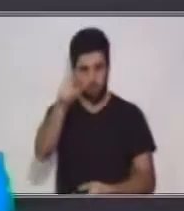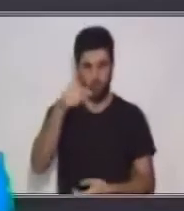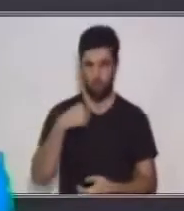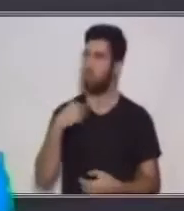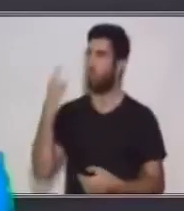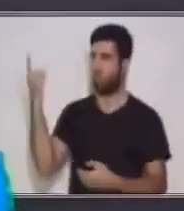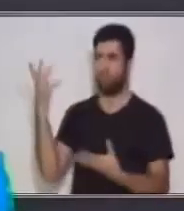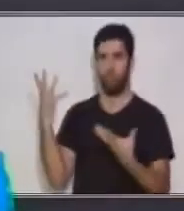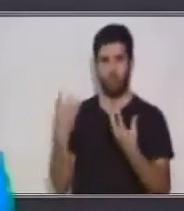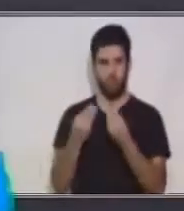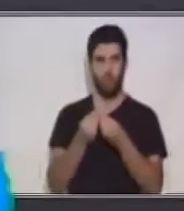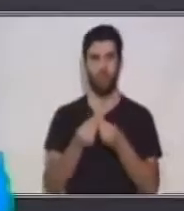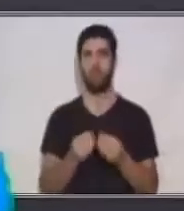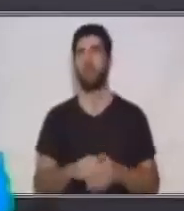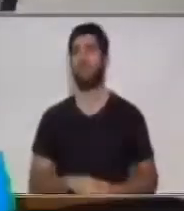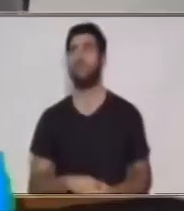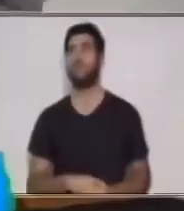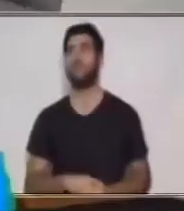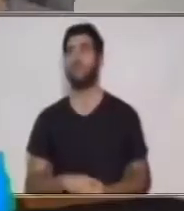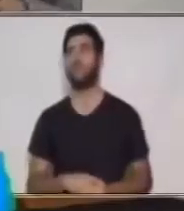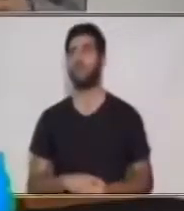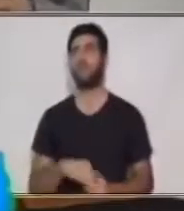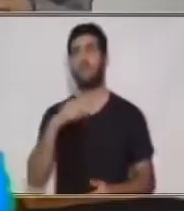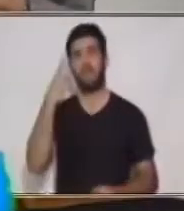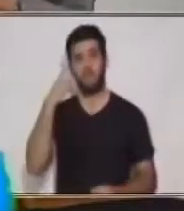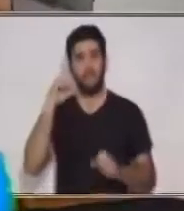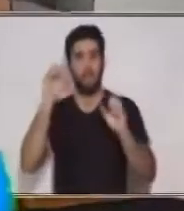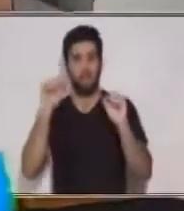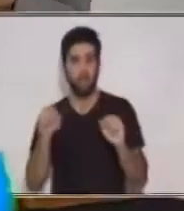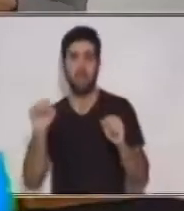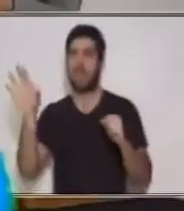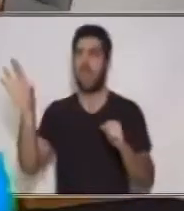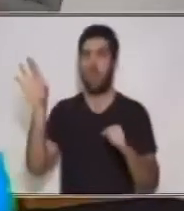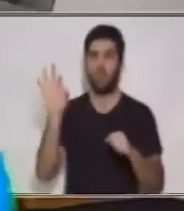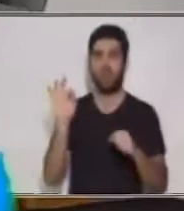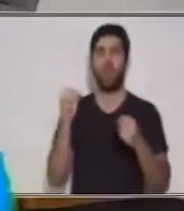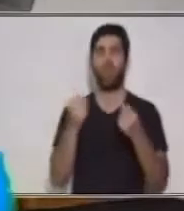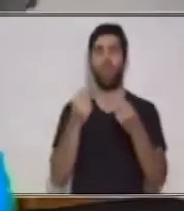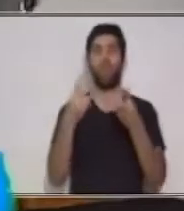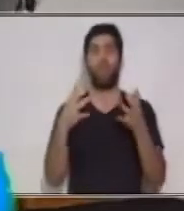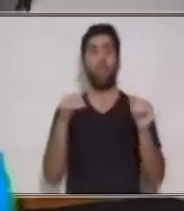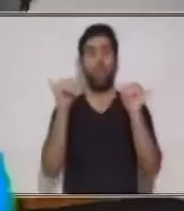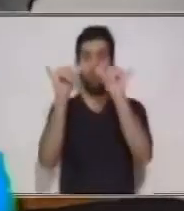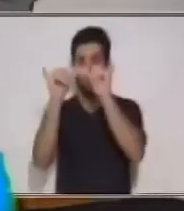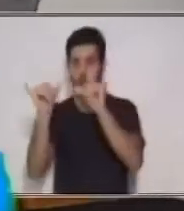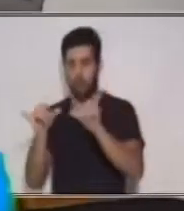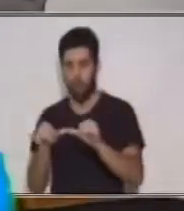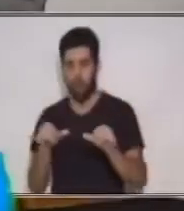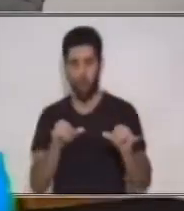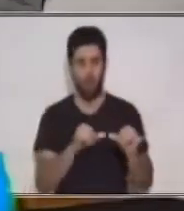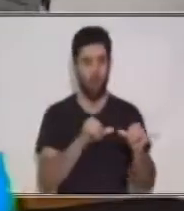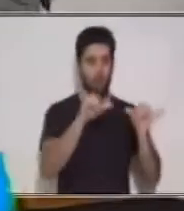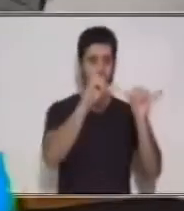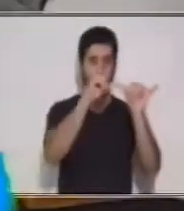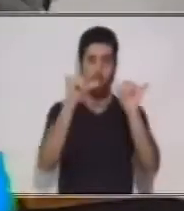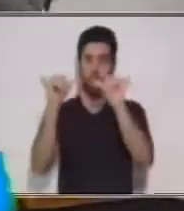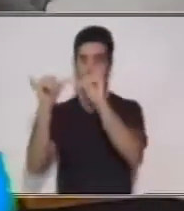acuerdo? Entonces, para poder encontrar cuánto mide un perímetro, tenemos